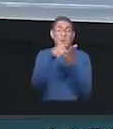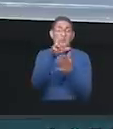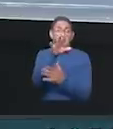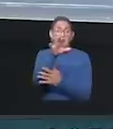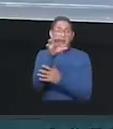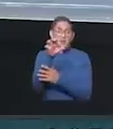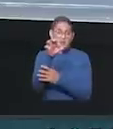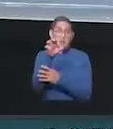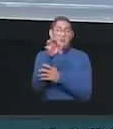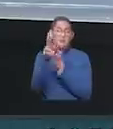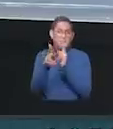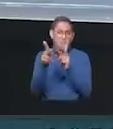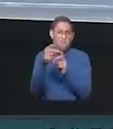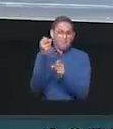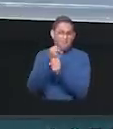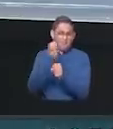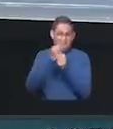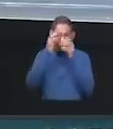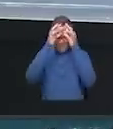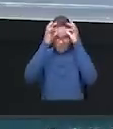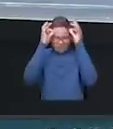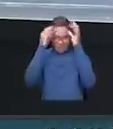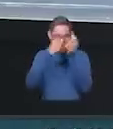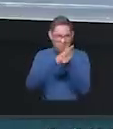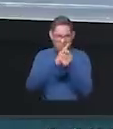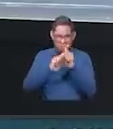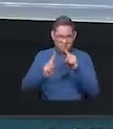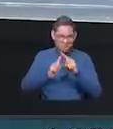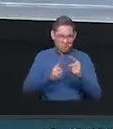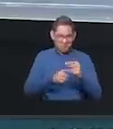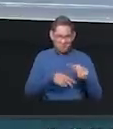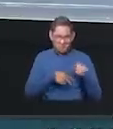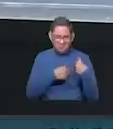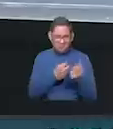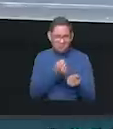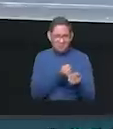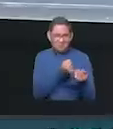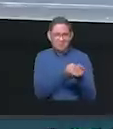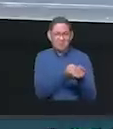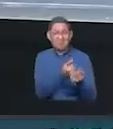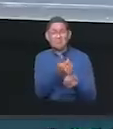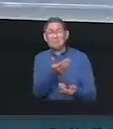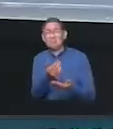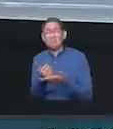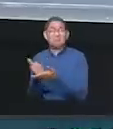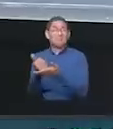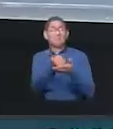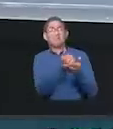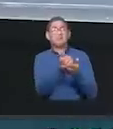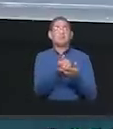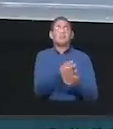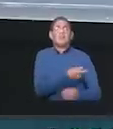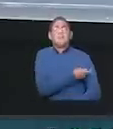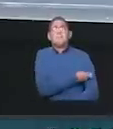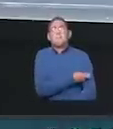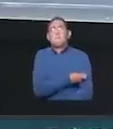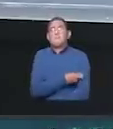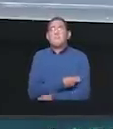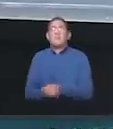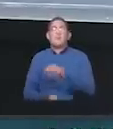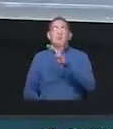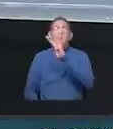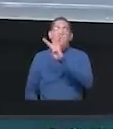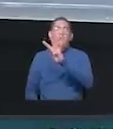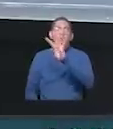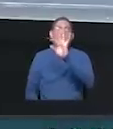personas para hacer frente a la vacunación de más de 492 mil dosis que se pondrán en cinco